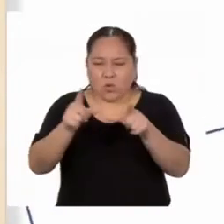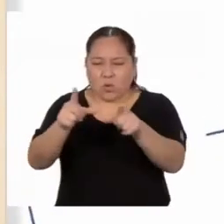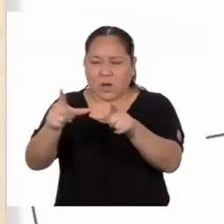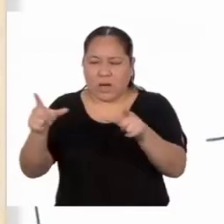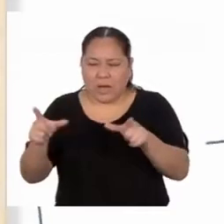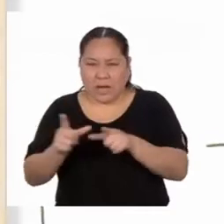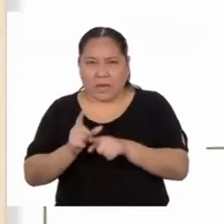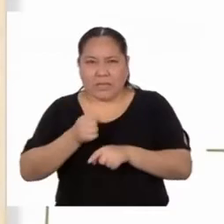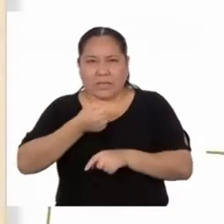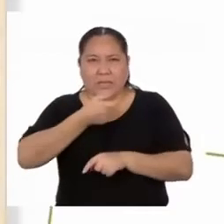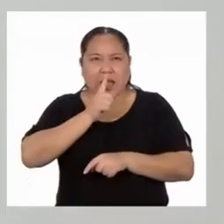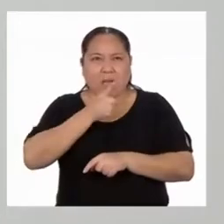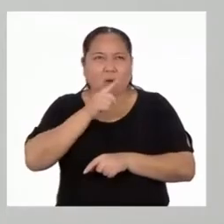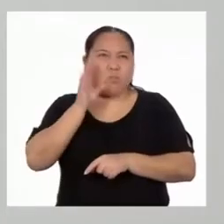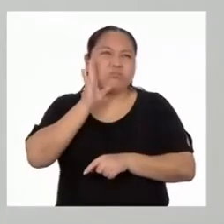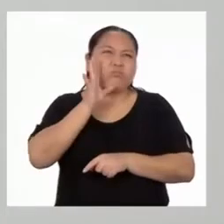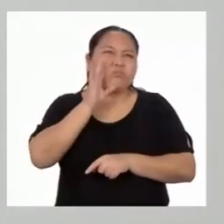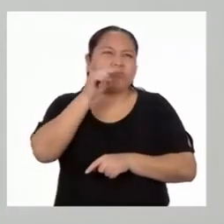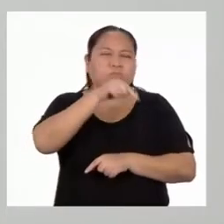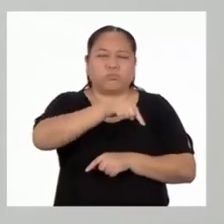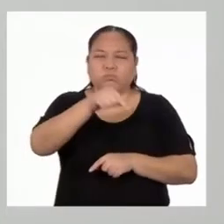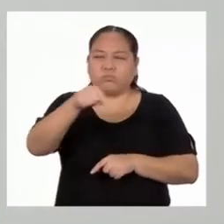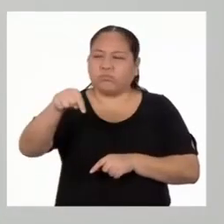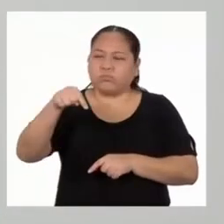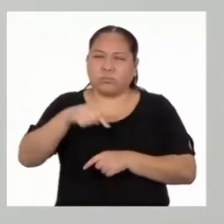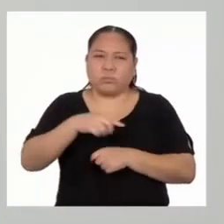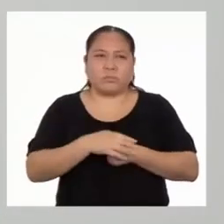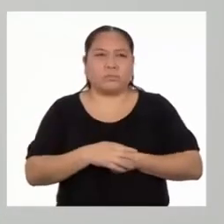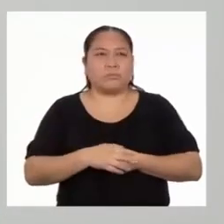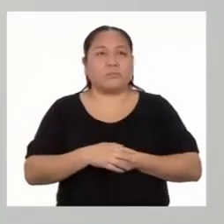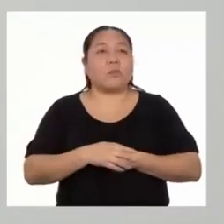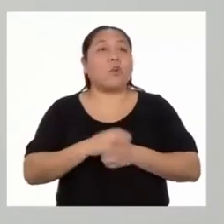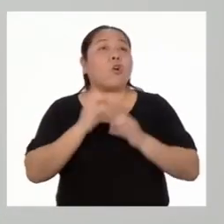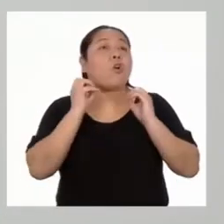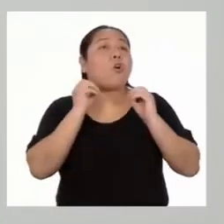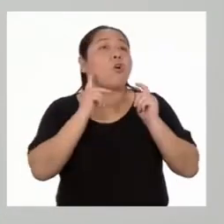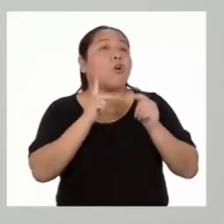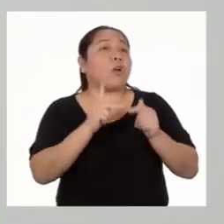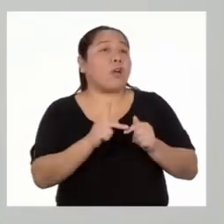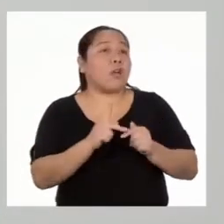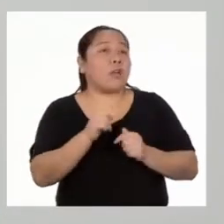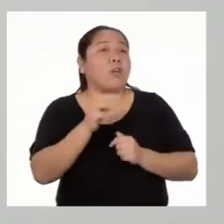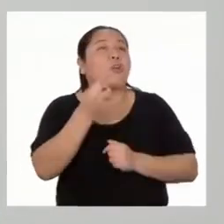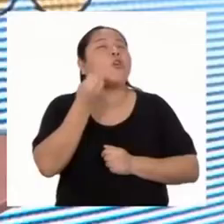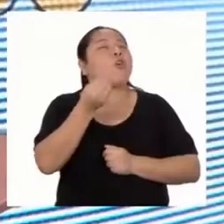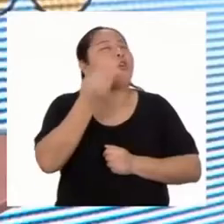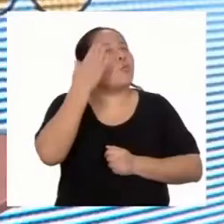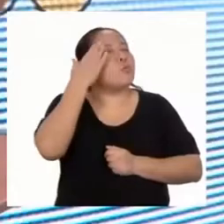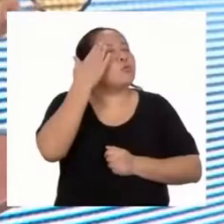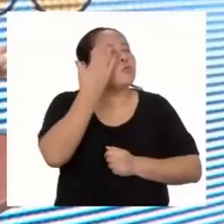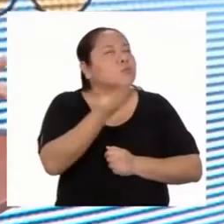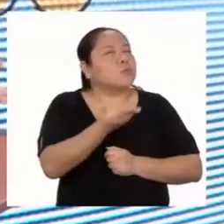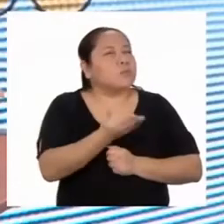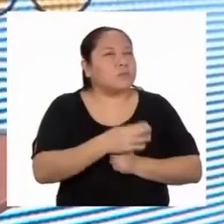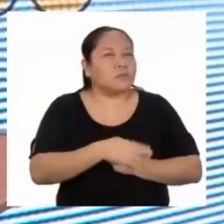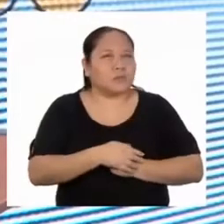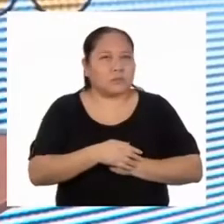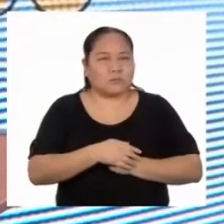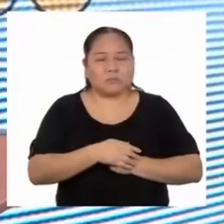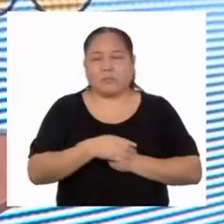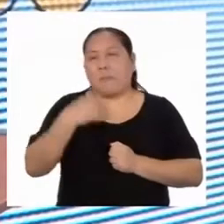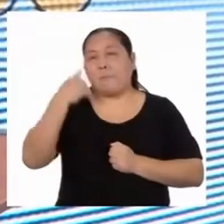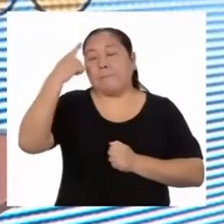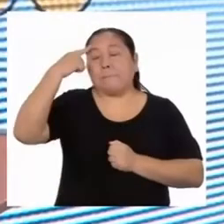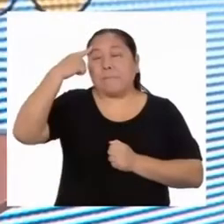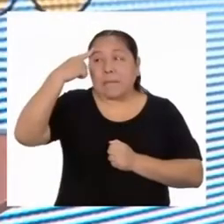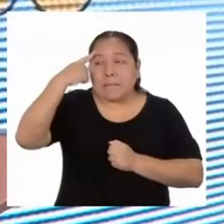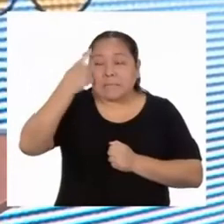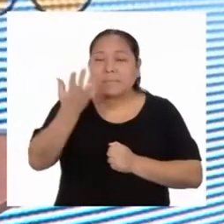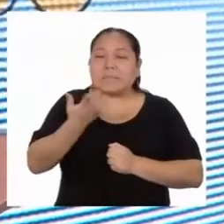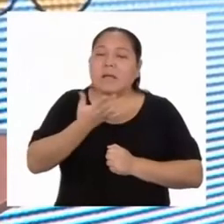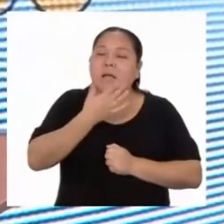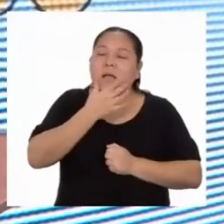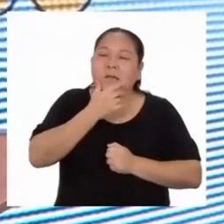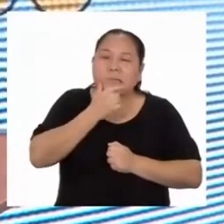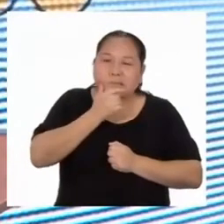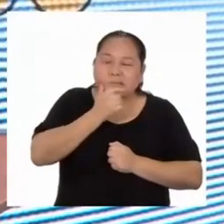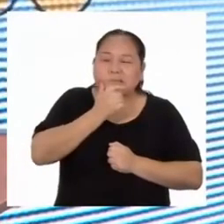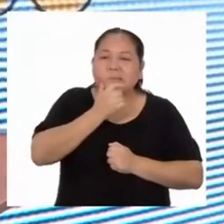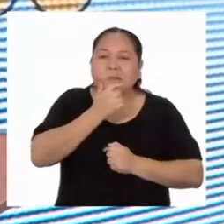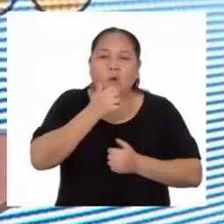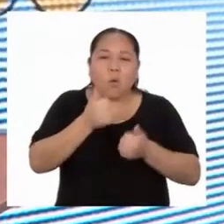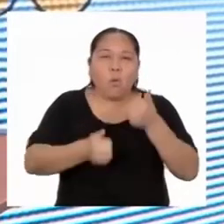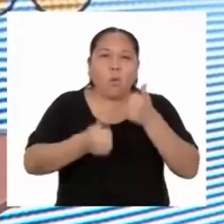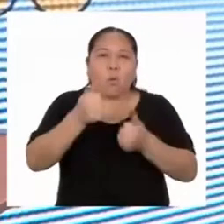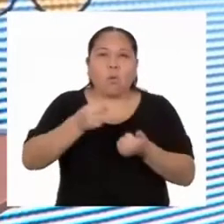hidrográficas contaminadas. Muy bien. ¿Cómo te diste cuenta? Pensando en qué era lo